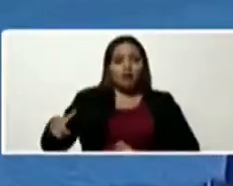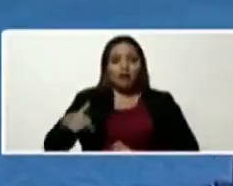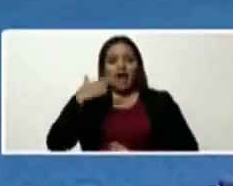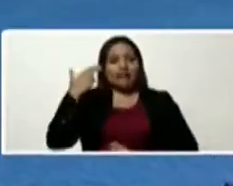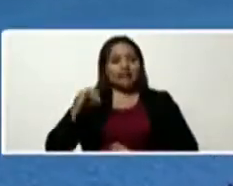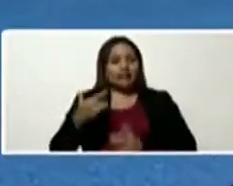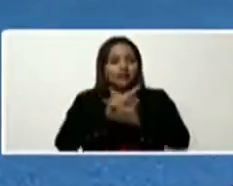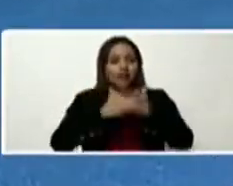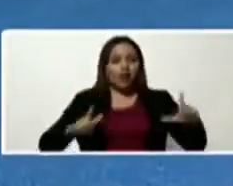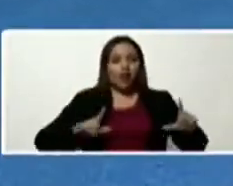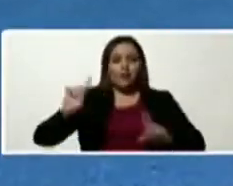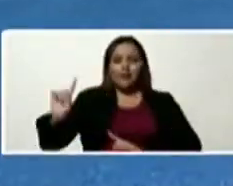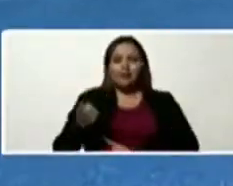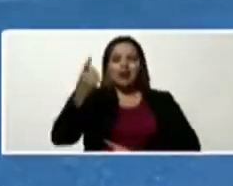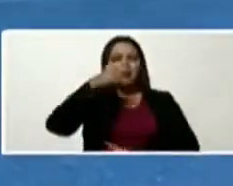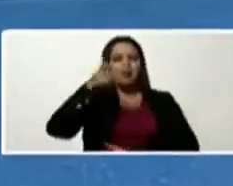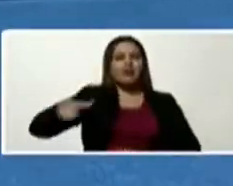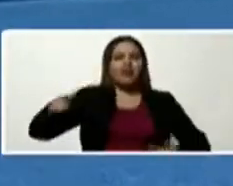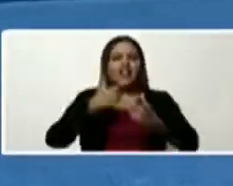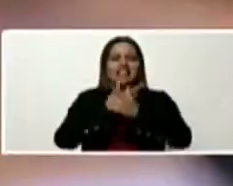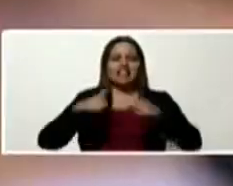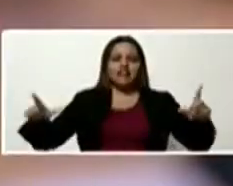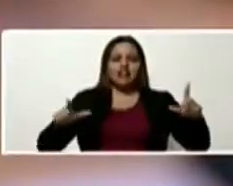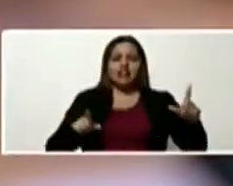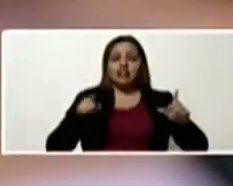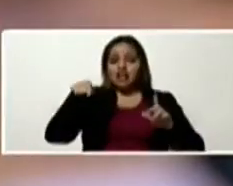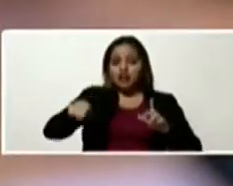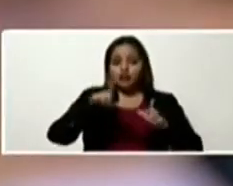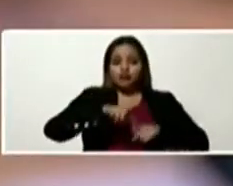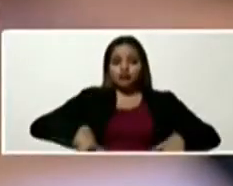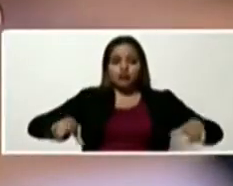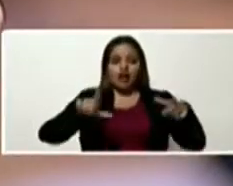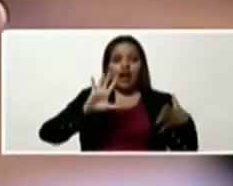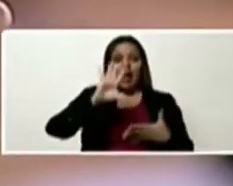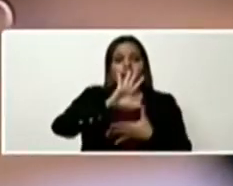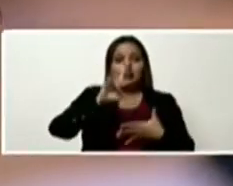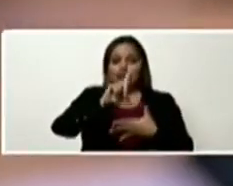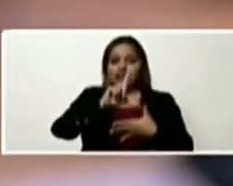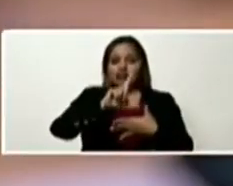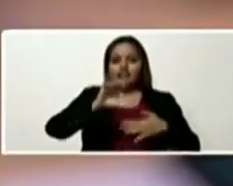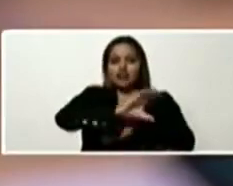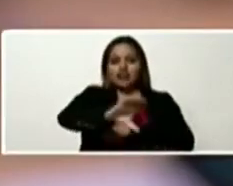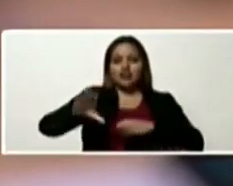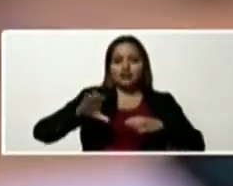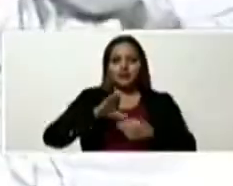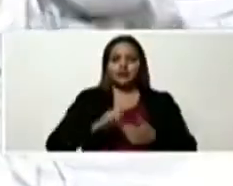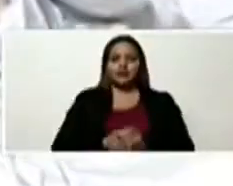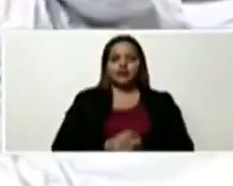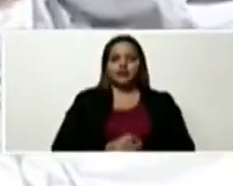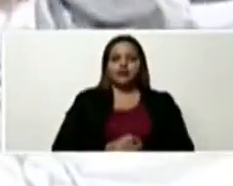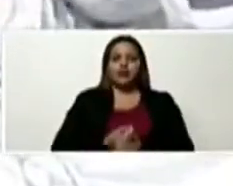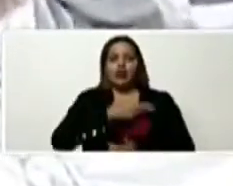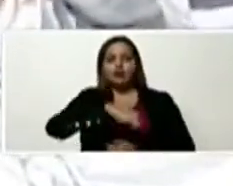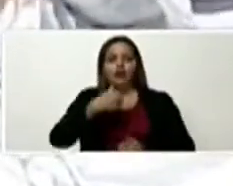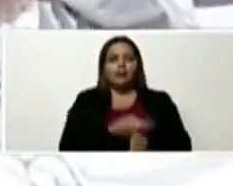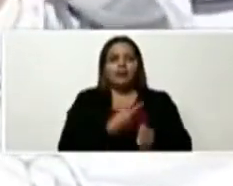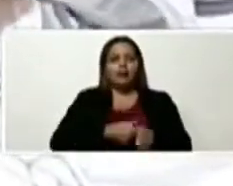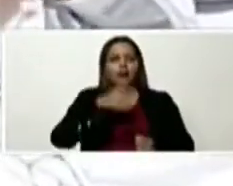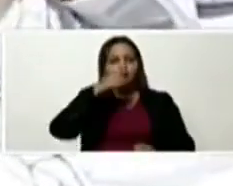liberó, primer pueblo libre de esta región que hoy se llama América Latina y el Caribe. Nuestro hermano pueblo de